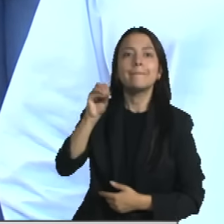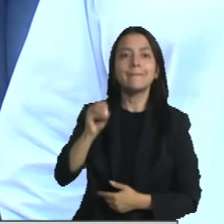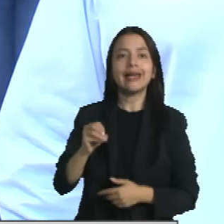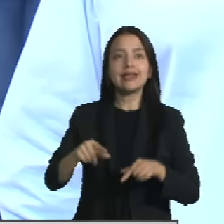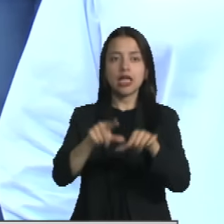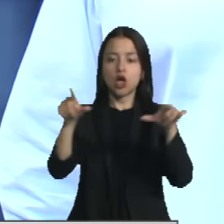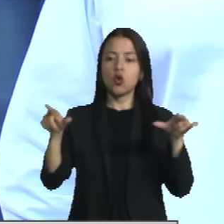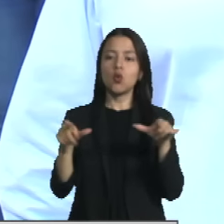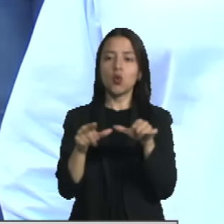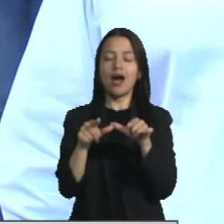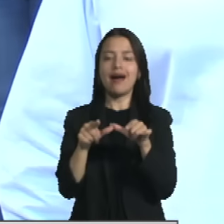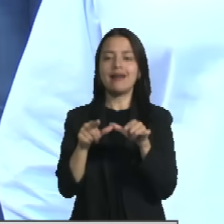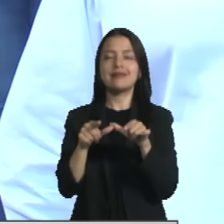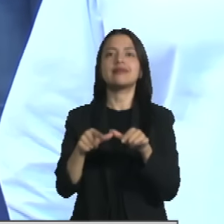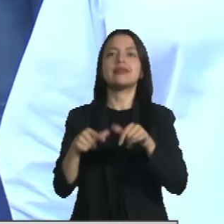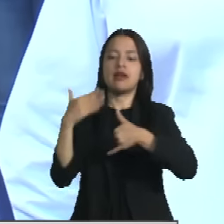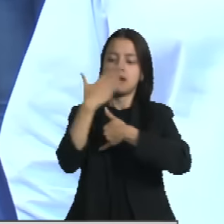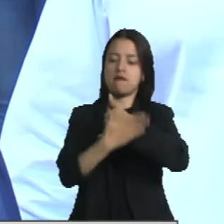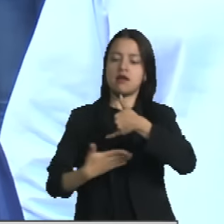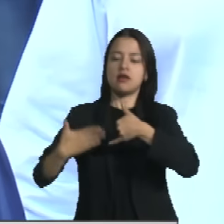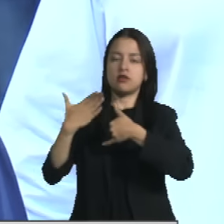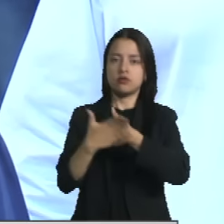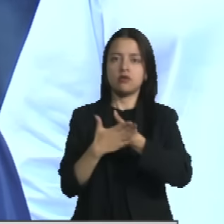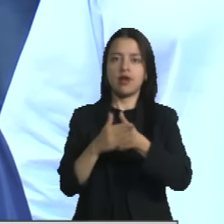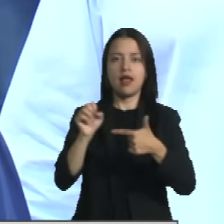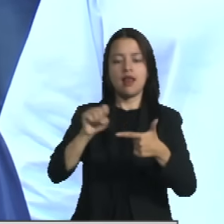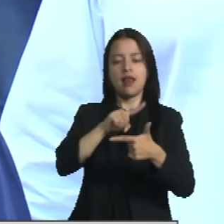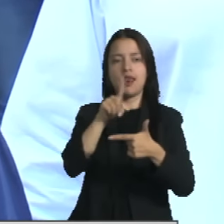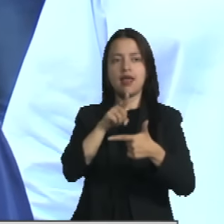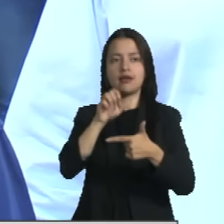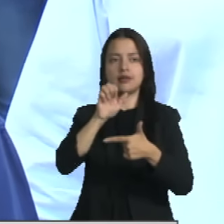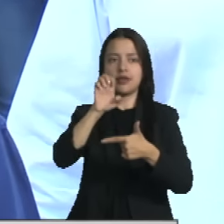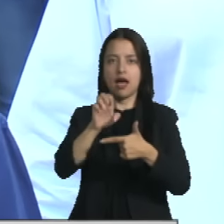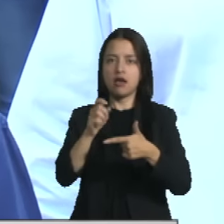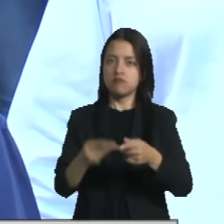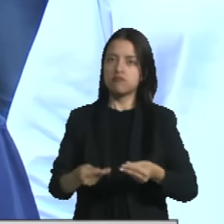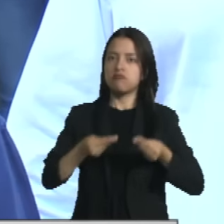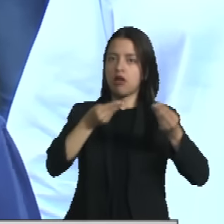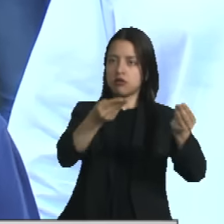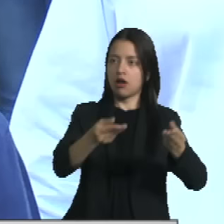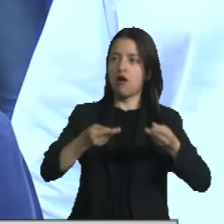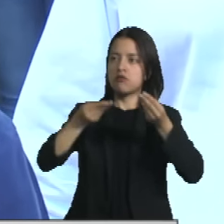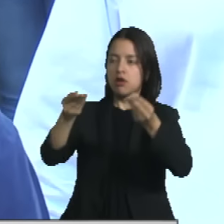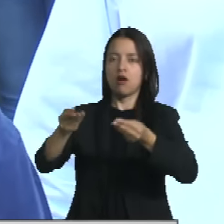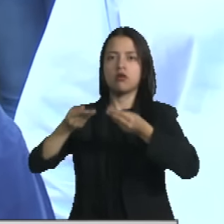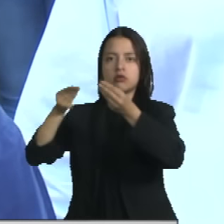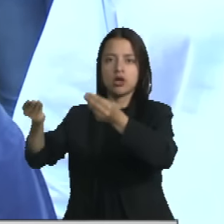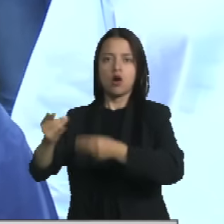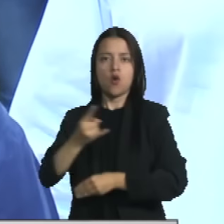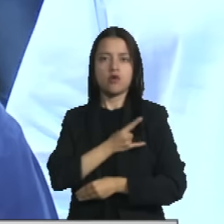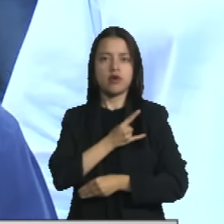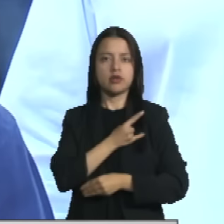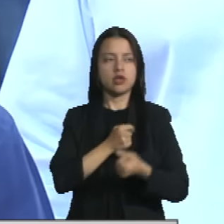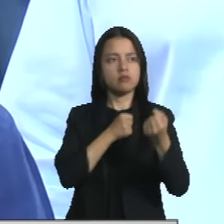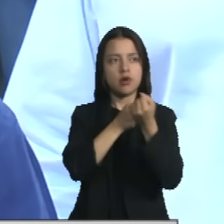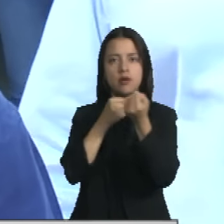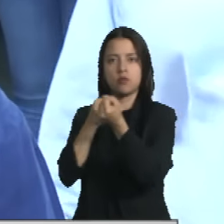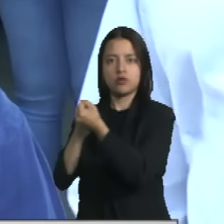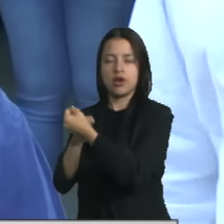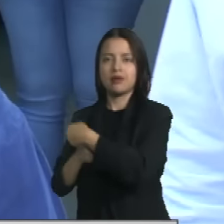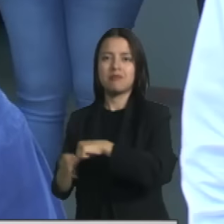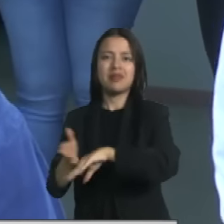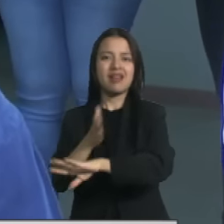del país. Se alista un paquete de cerca de 60 en acuerdo entre la Sociedad de Activos Especiales. Son bienes